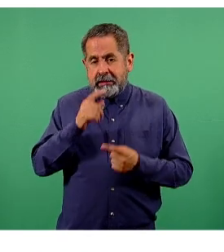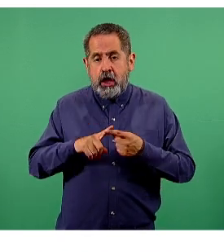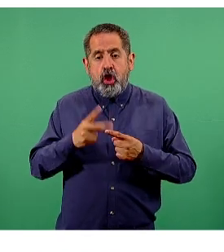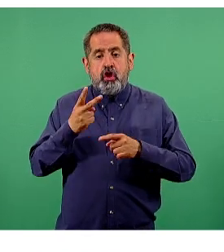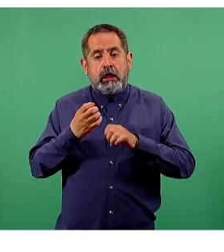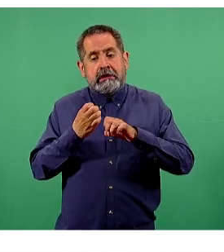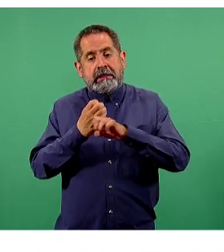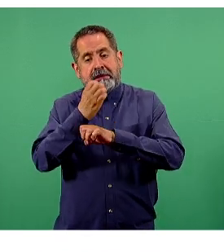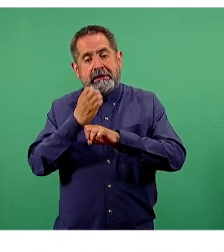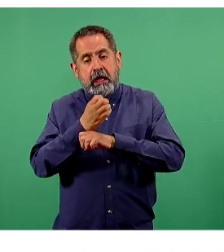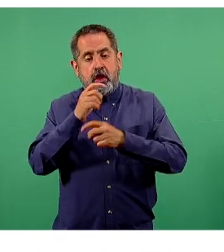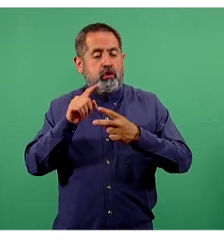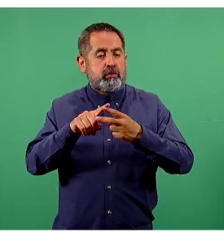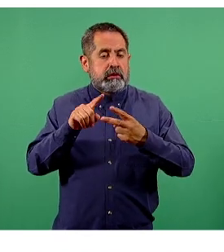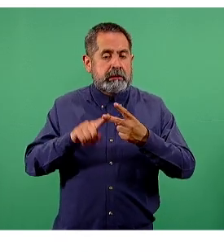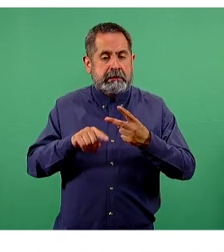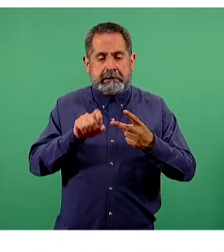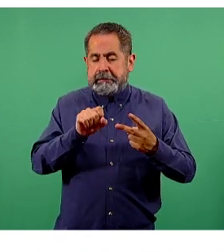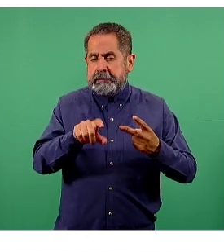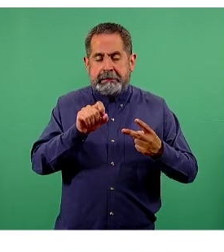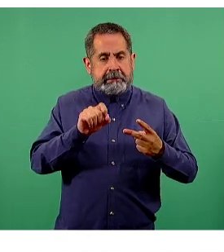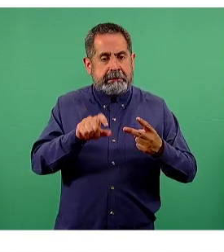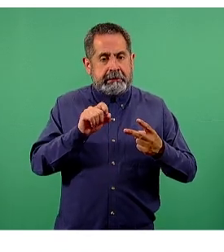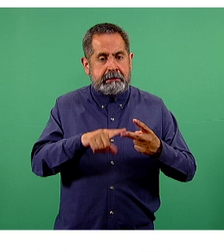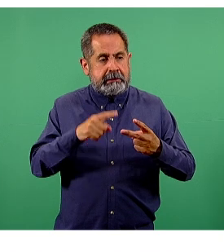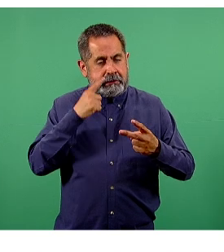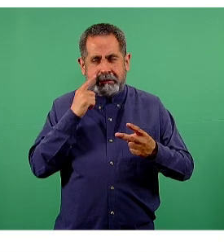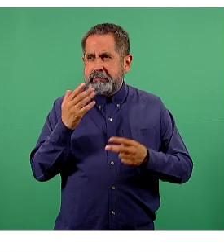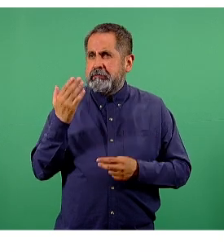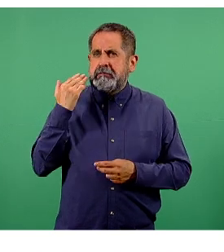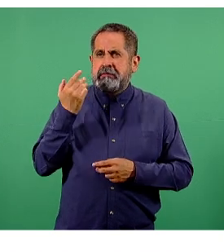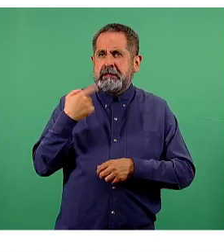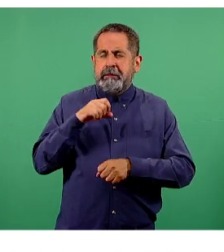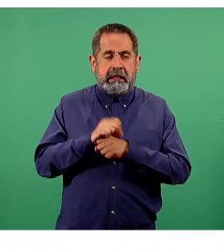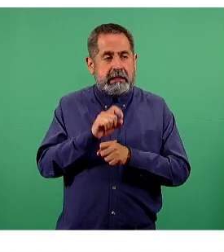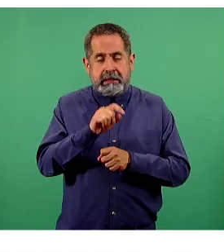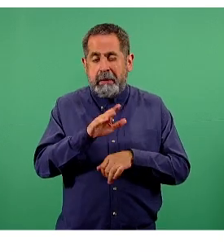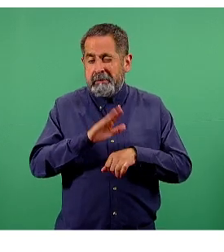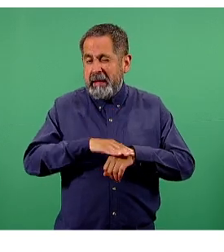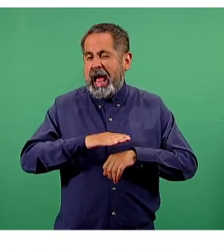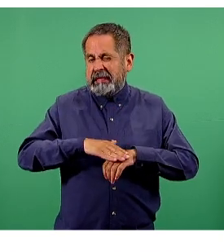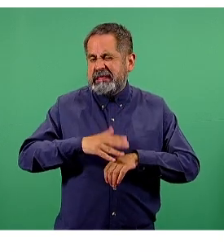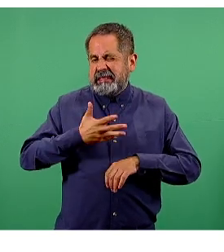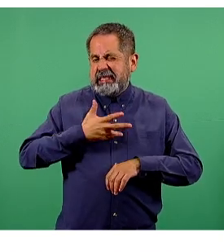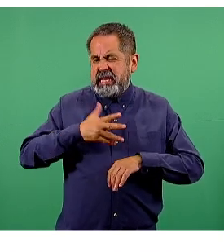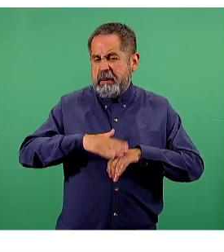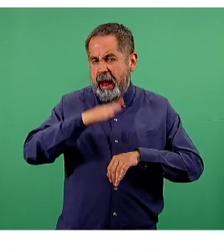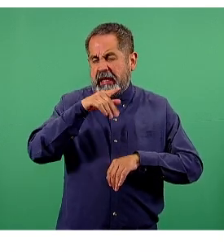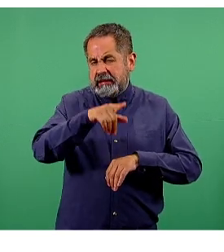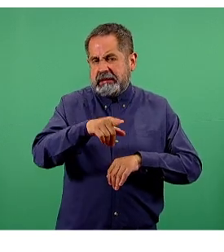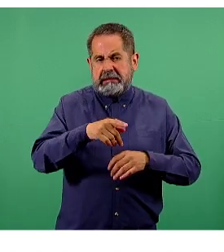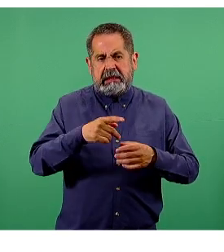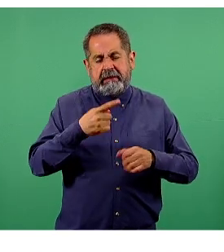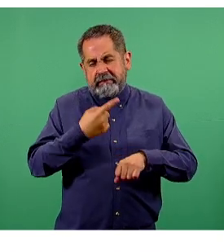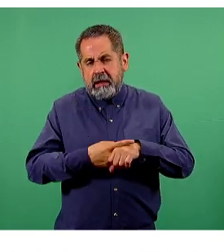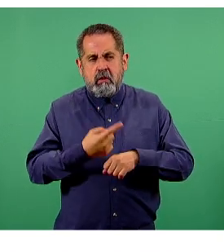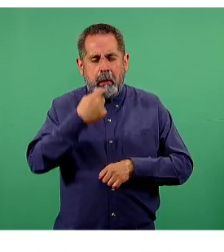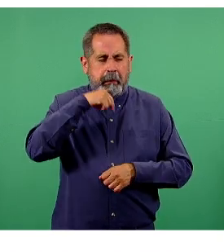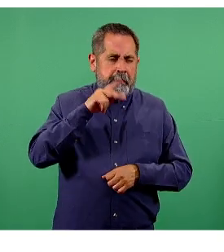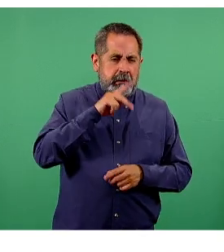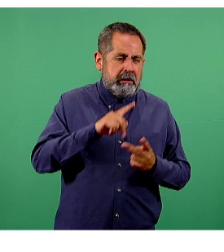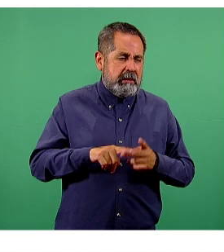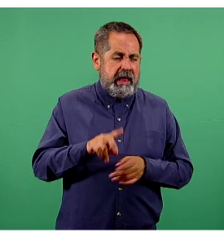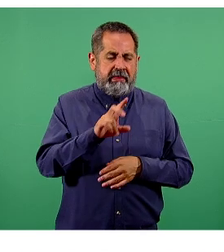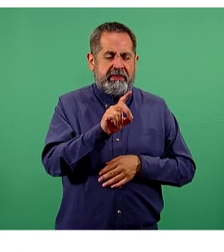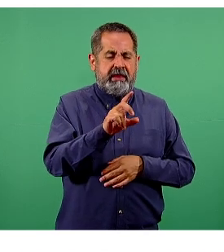entidades federativas que además han sido las mismas entidades en las últimas semanas que han mantenido esta condición en un rango entre un 30